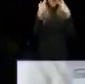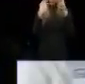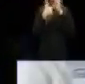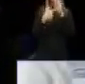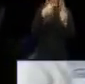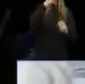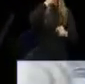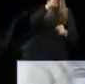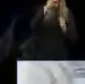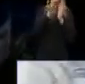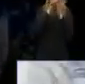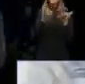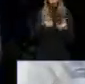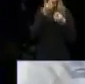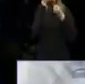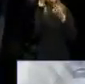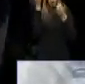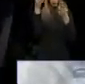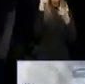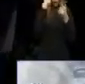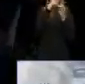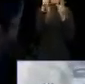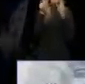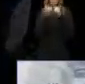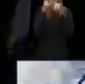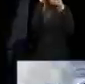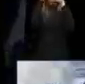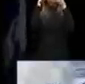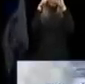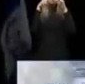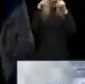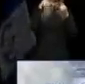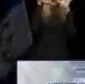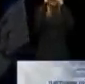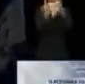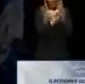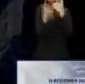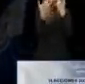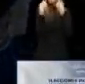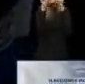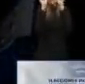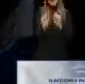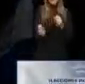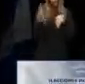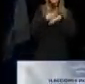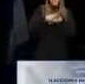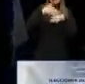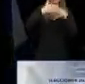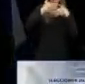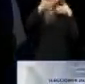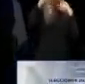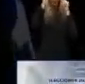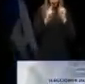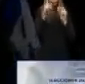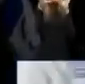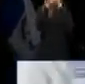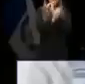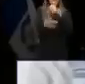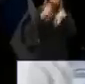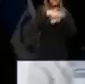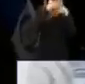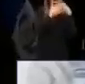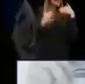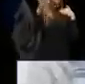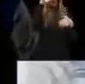está recibiendo estas imágenes. Pero es una noche que se va prolongando, una noche que se está haciendo larga, y le voy a decir por qué,